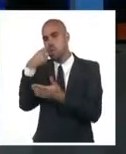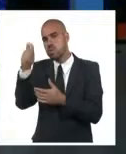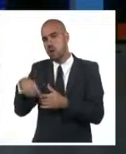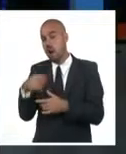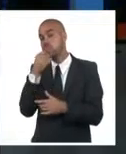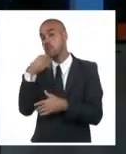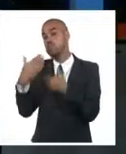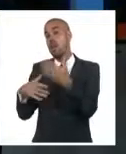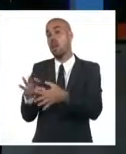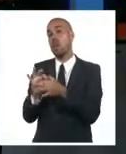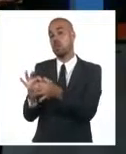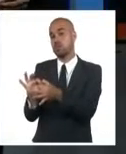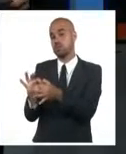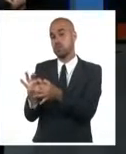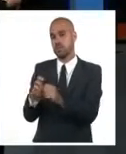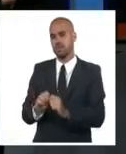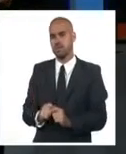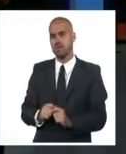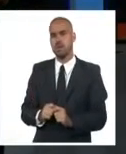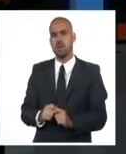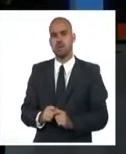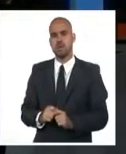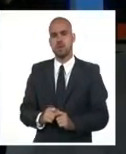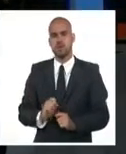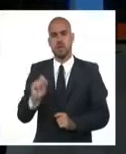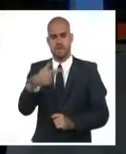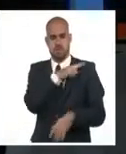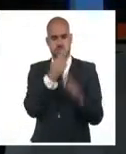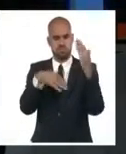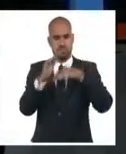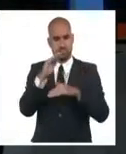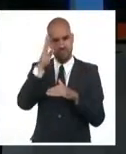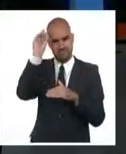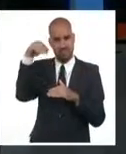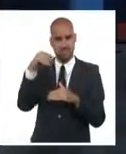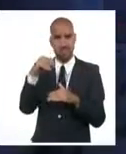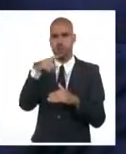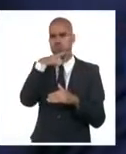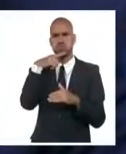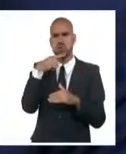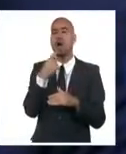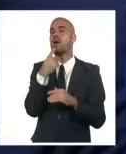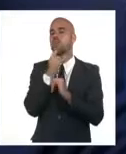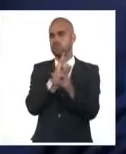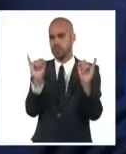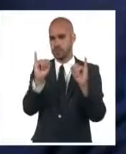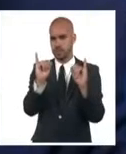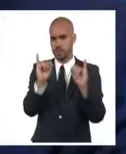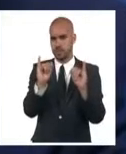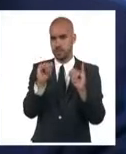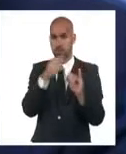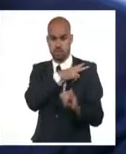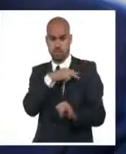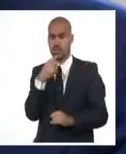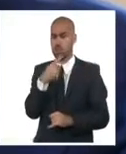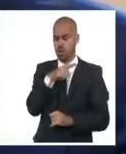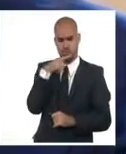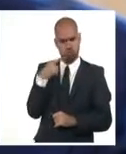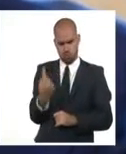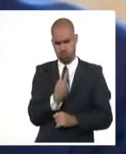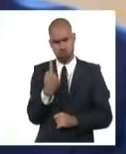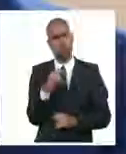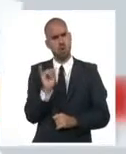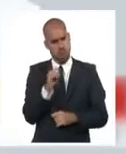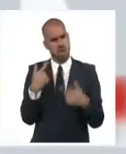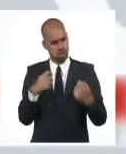zona, así lo advirtió el viceministro de Asuntos Exteriores del gigante eslavo, Andrei Rudienko. El funcionario subrayó que Rusia está dispuesta al